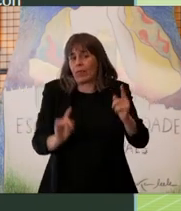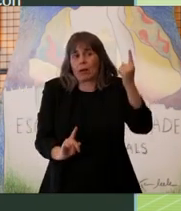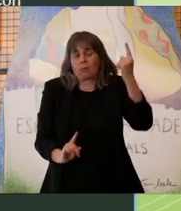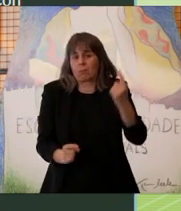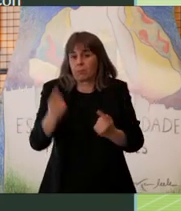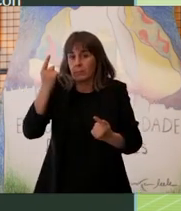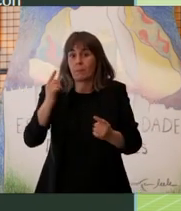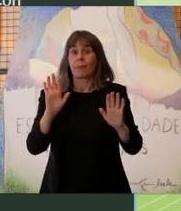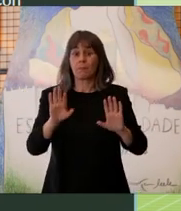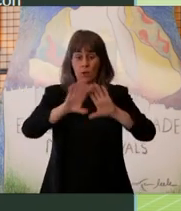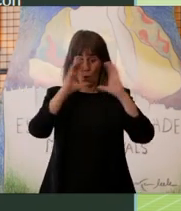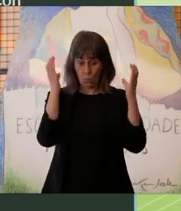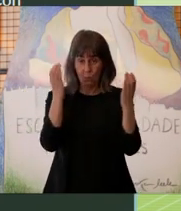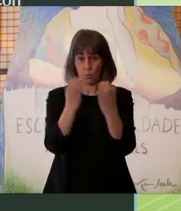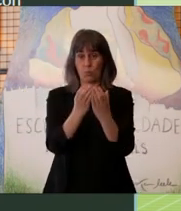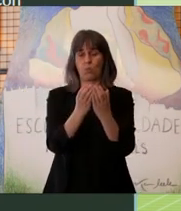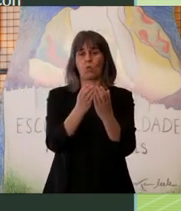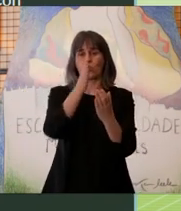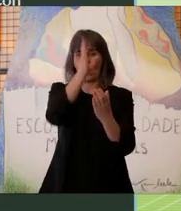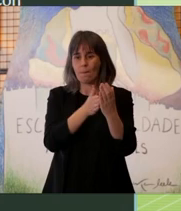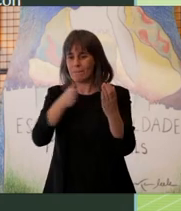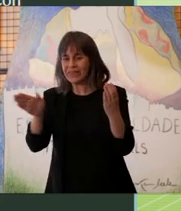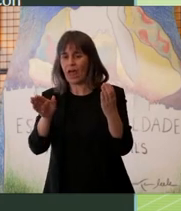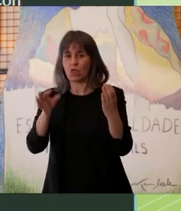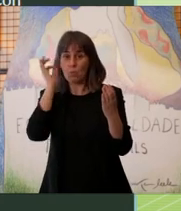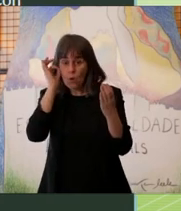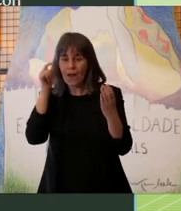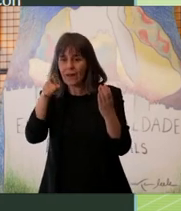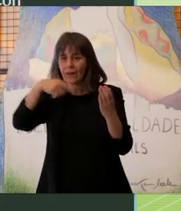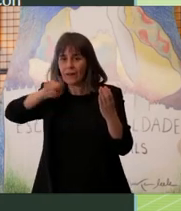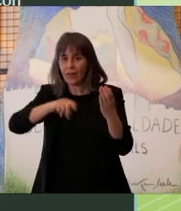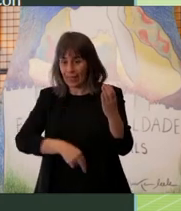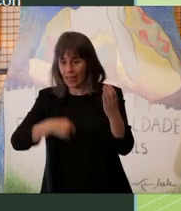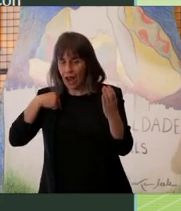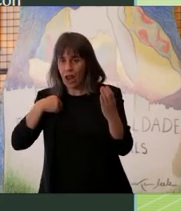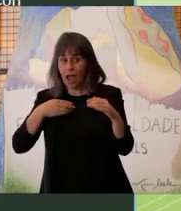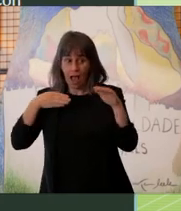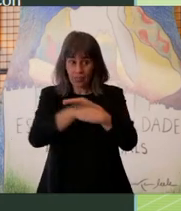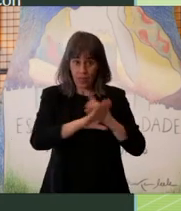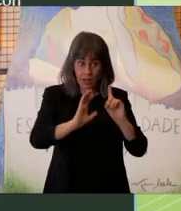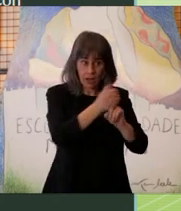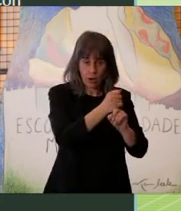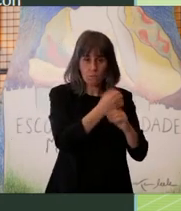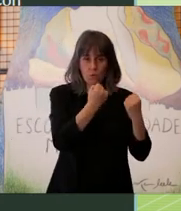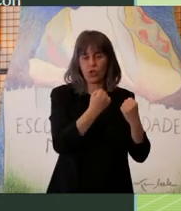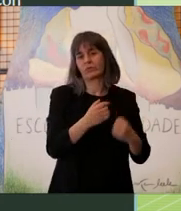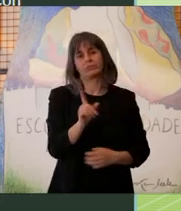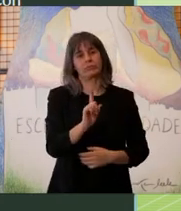sexo como mitad de la población genéricamente no hemos alcanzado el poder